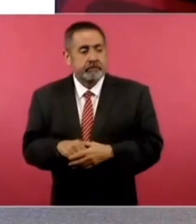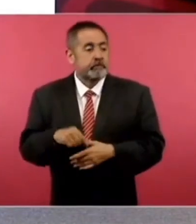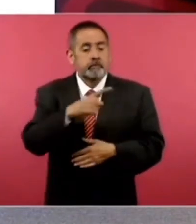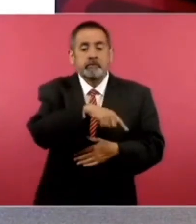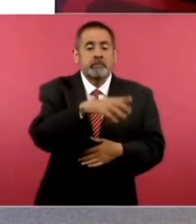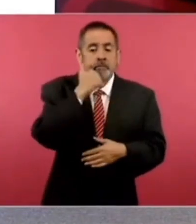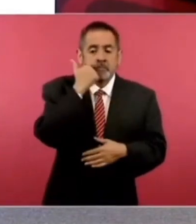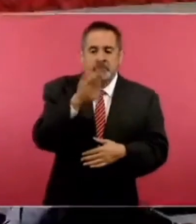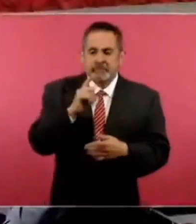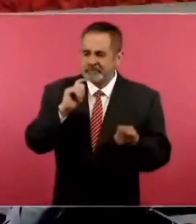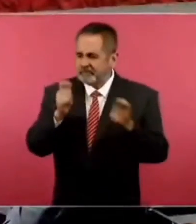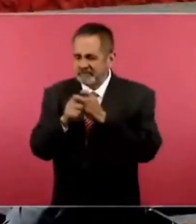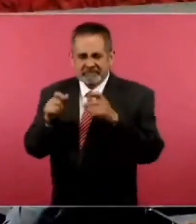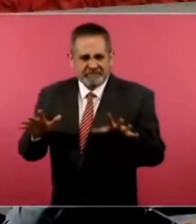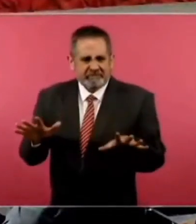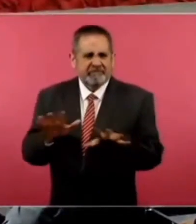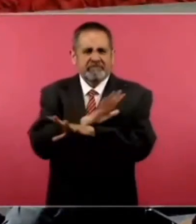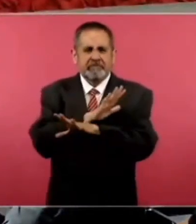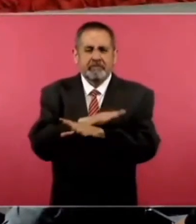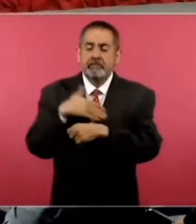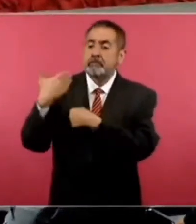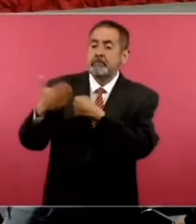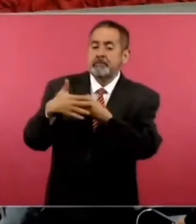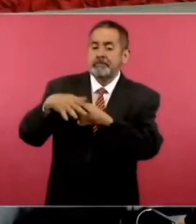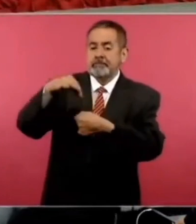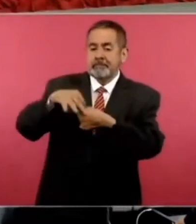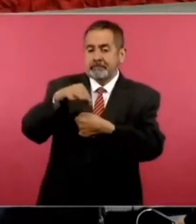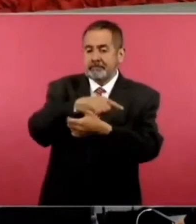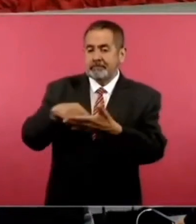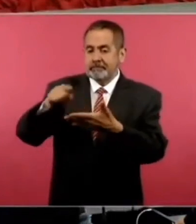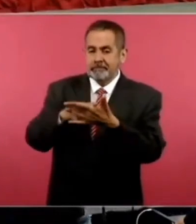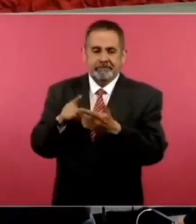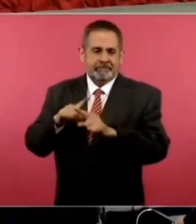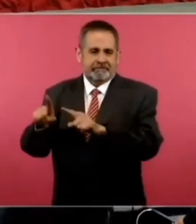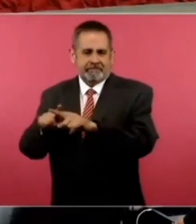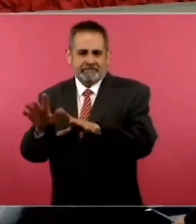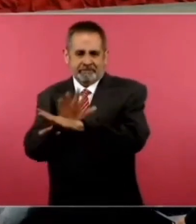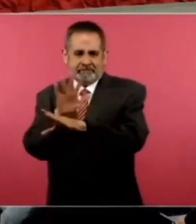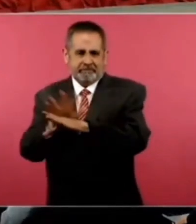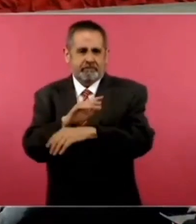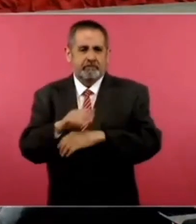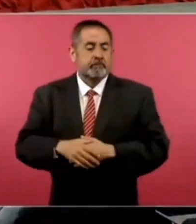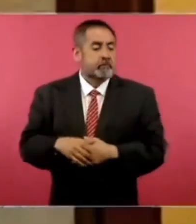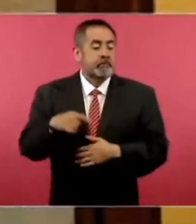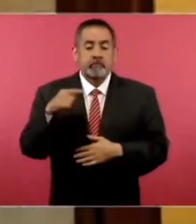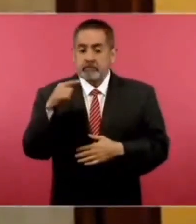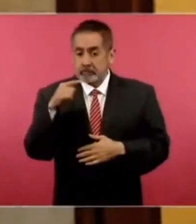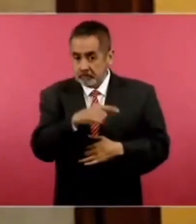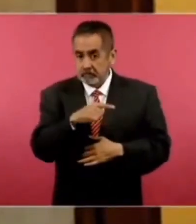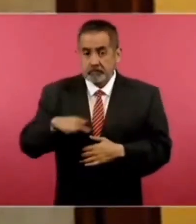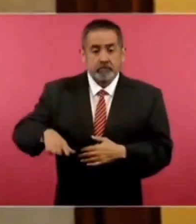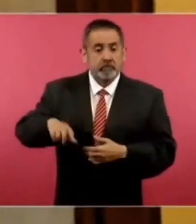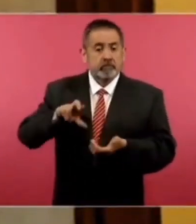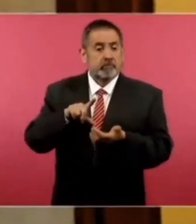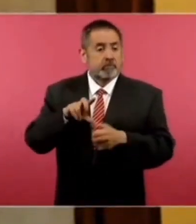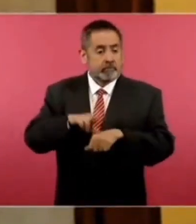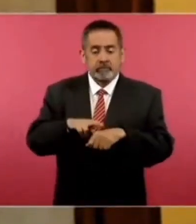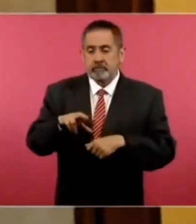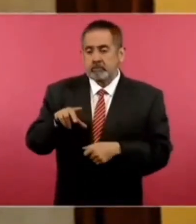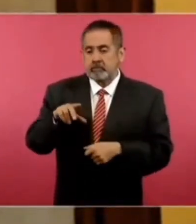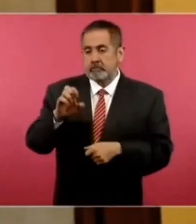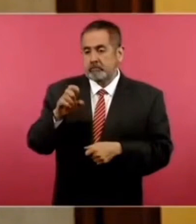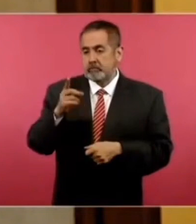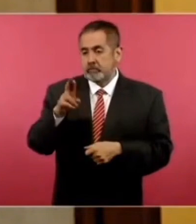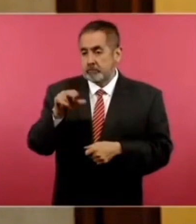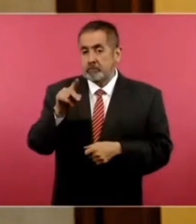obtener un cambio de frente en la selección de sus colaboradores. El gobernador, don Eduardo Olivas,